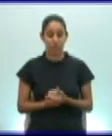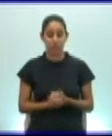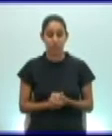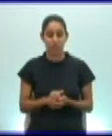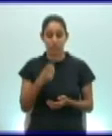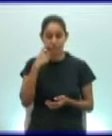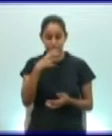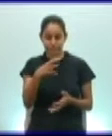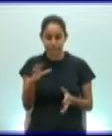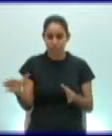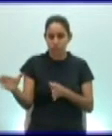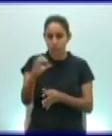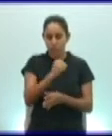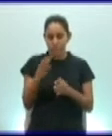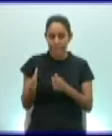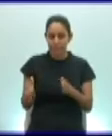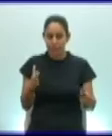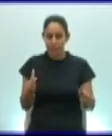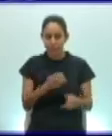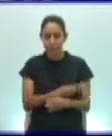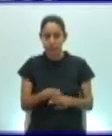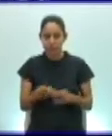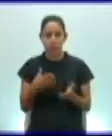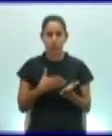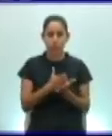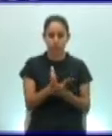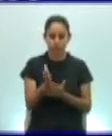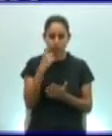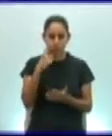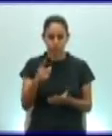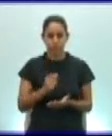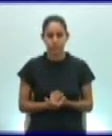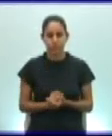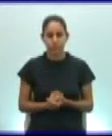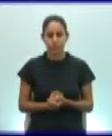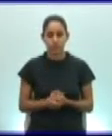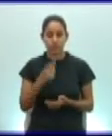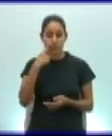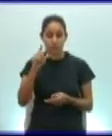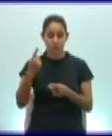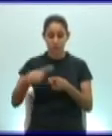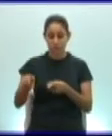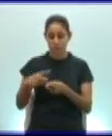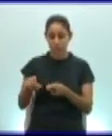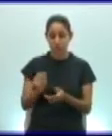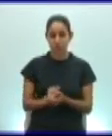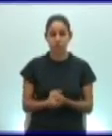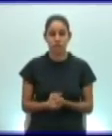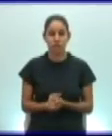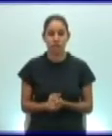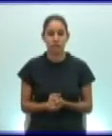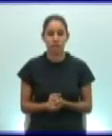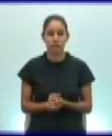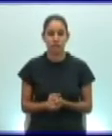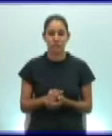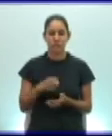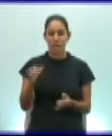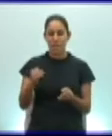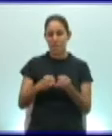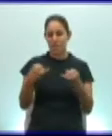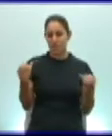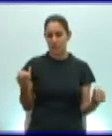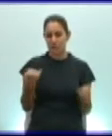el periodo histórico. Continuamos. Ahí tenemos las otras. La agresividad del imperialismo y la contrarrevolución